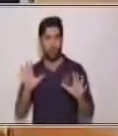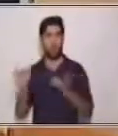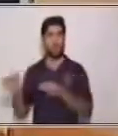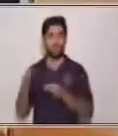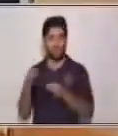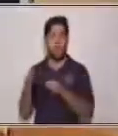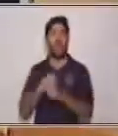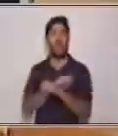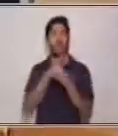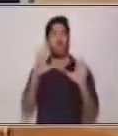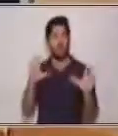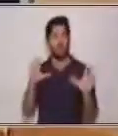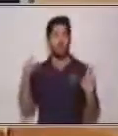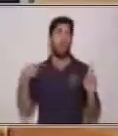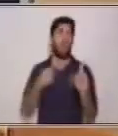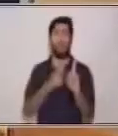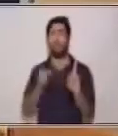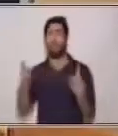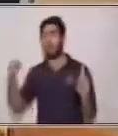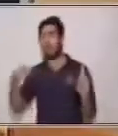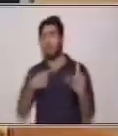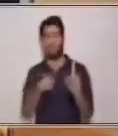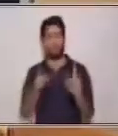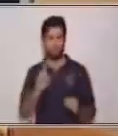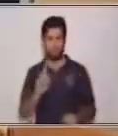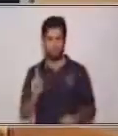por último,